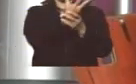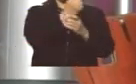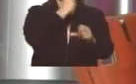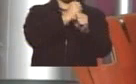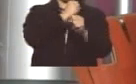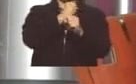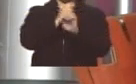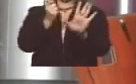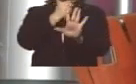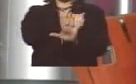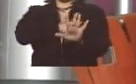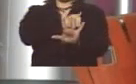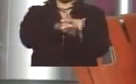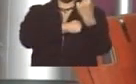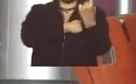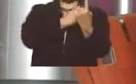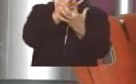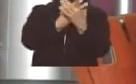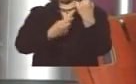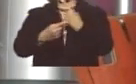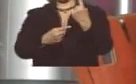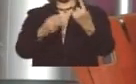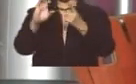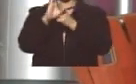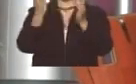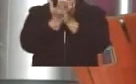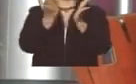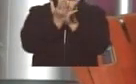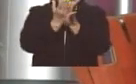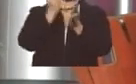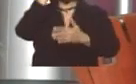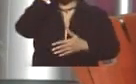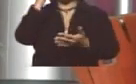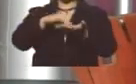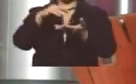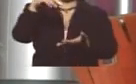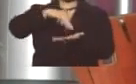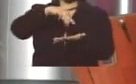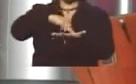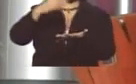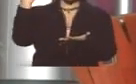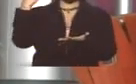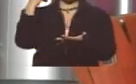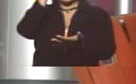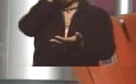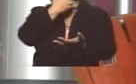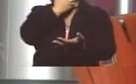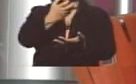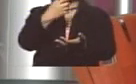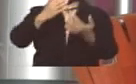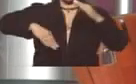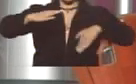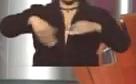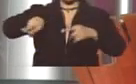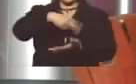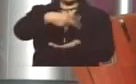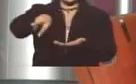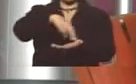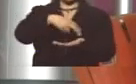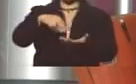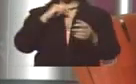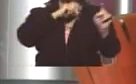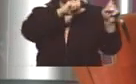fundaciones, lamentablemente ahorita estoy con una solamente, que es la Escuela de Saberes Miranda. Trabajé hasta el mes de diciembre con la Fundación